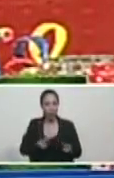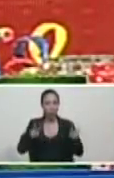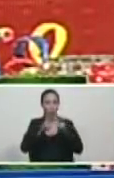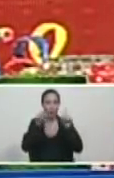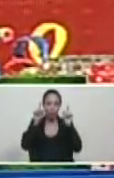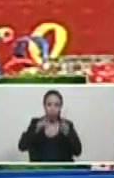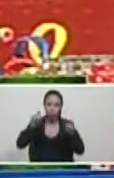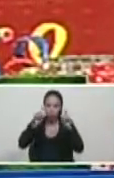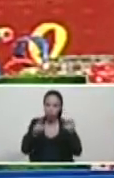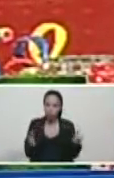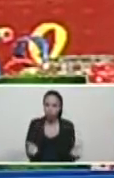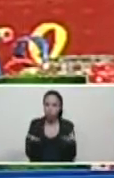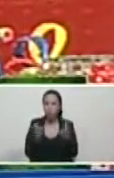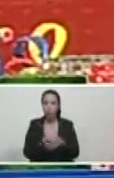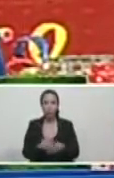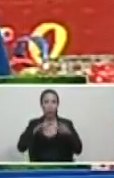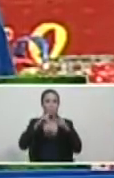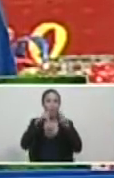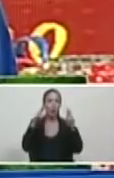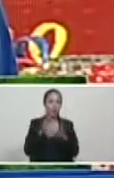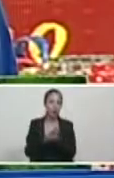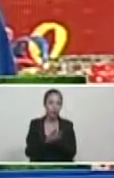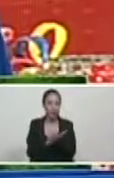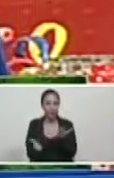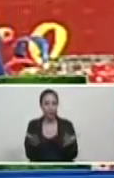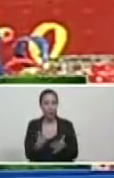cristianos, sembró valores de paz.